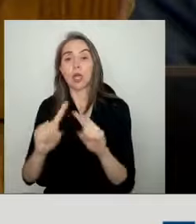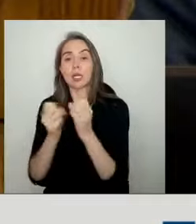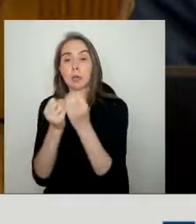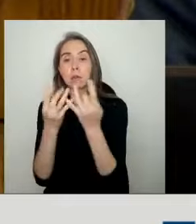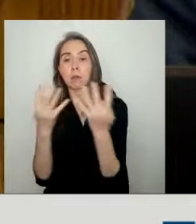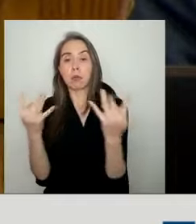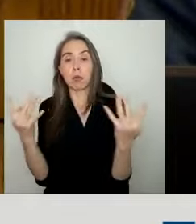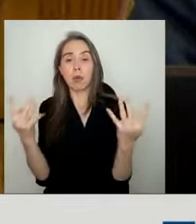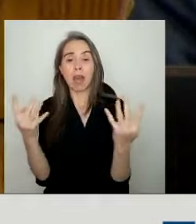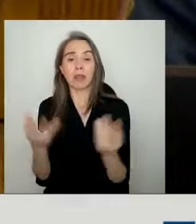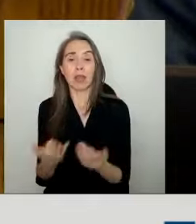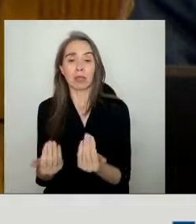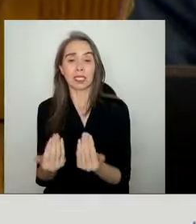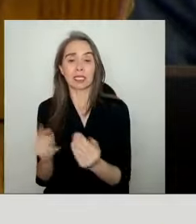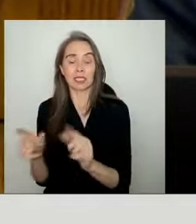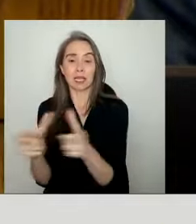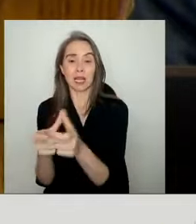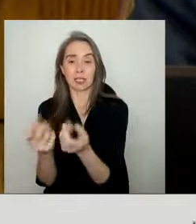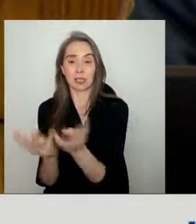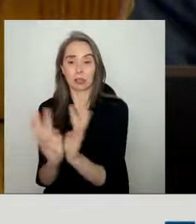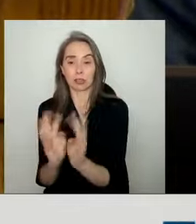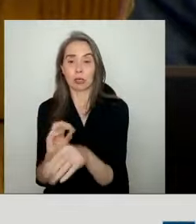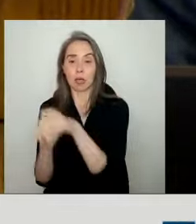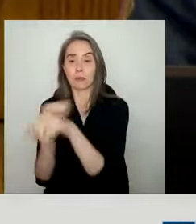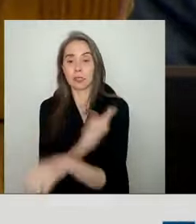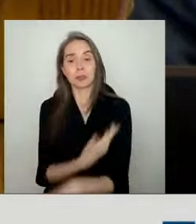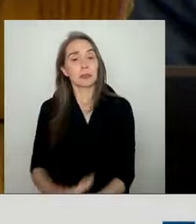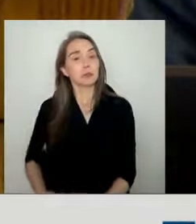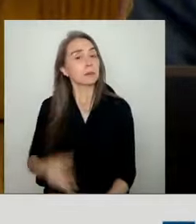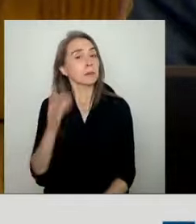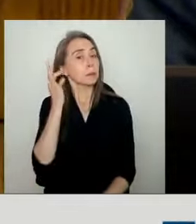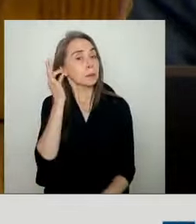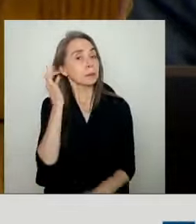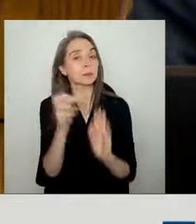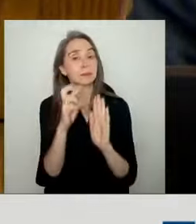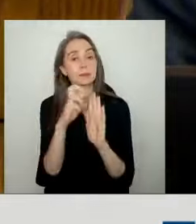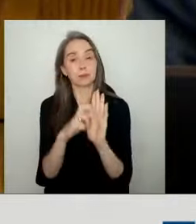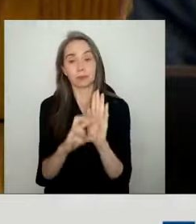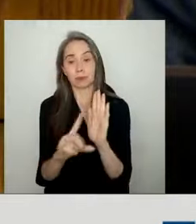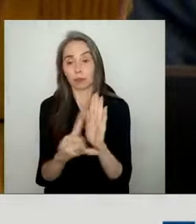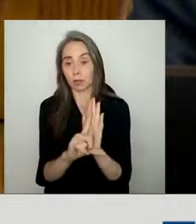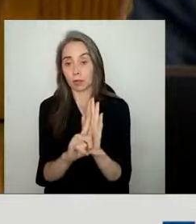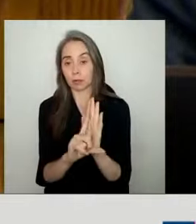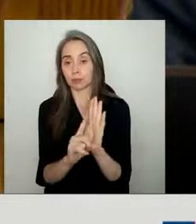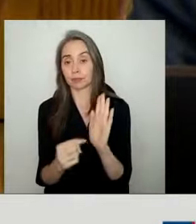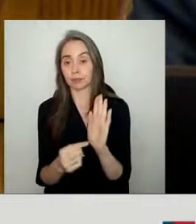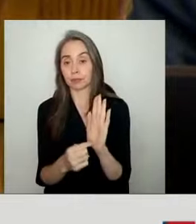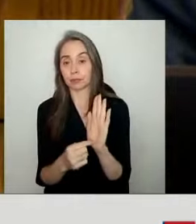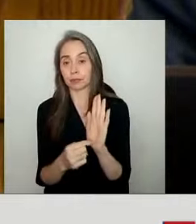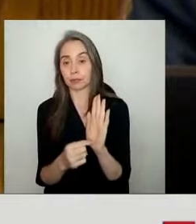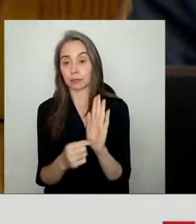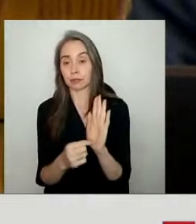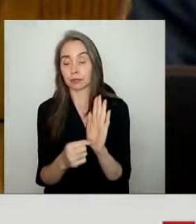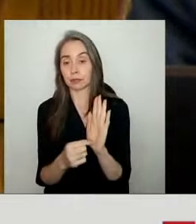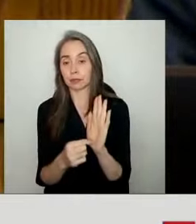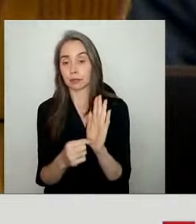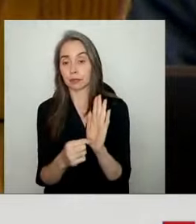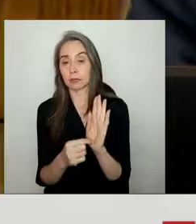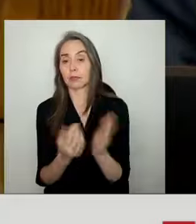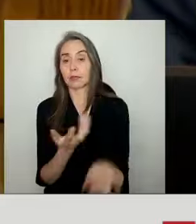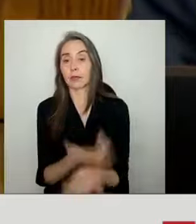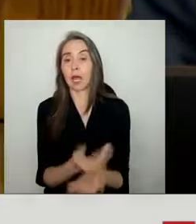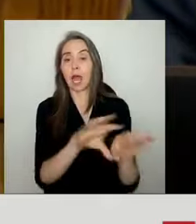eh presidenta mire este proyecto eh si bien es cierto Eh hay consenso en torno